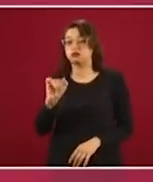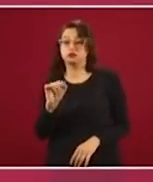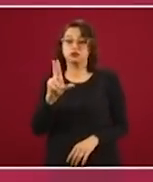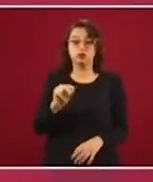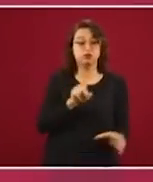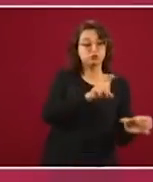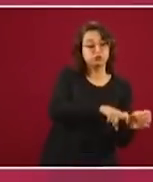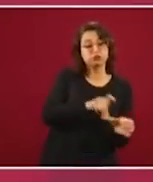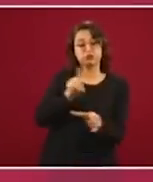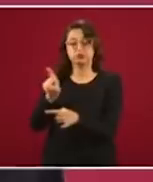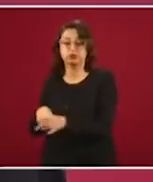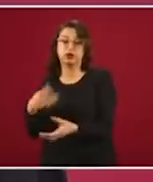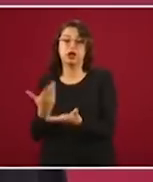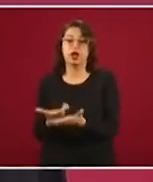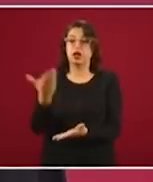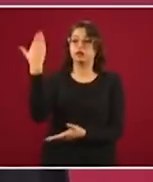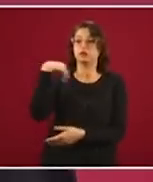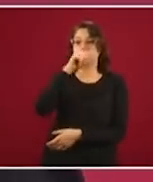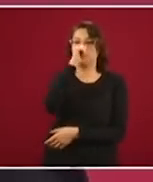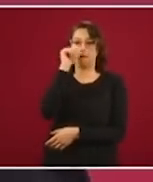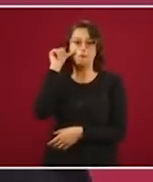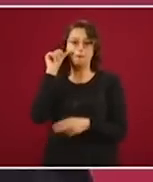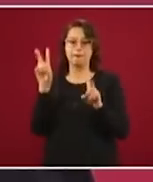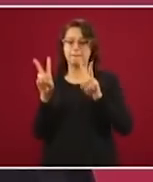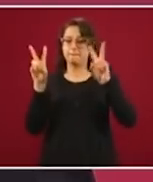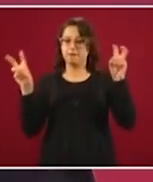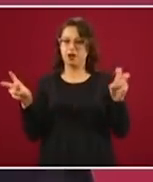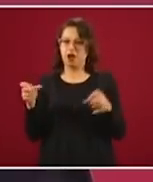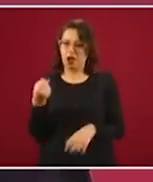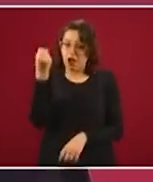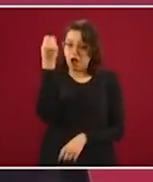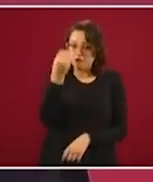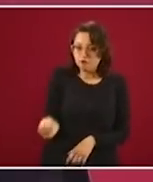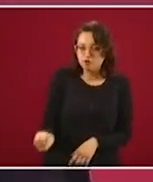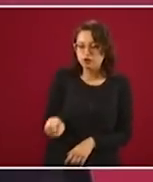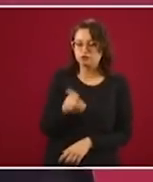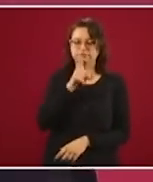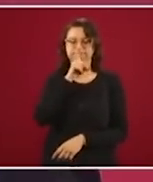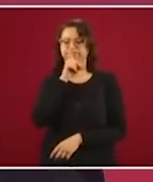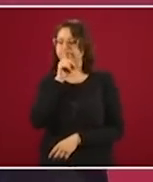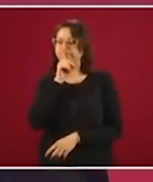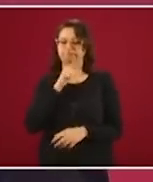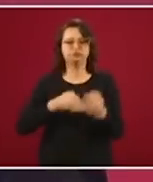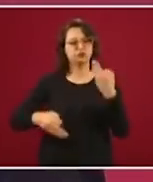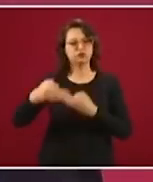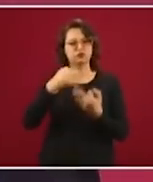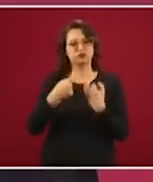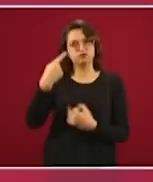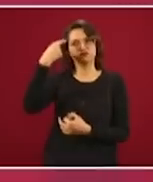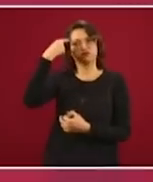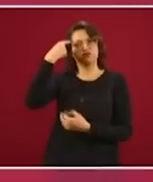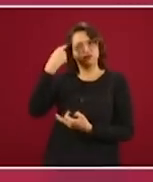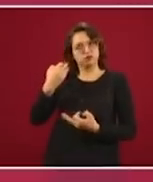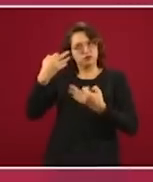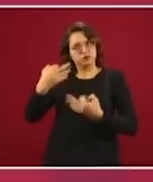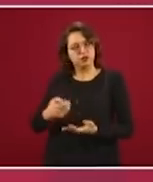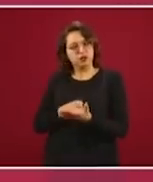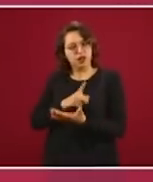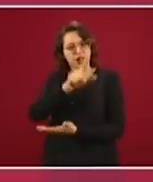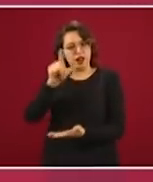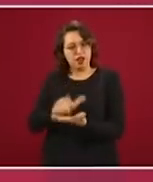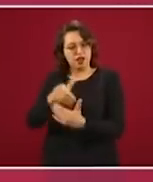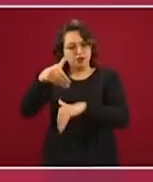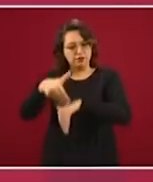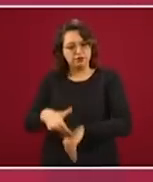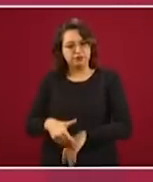como decía el presidente Juárez, nada por la fuerza, todo por la razón y el derecho. Y